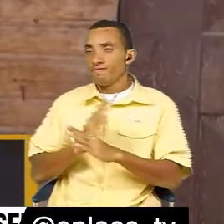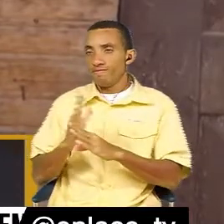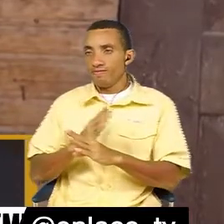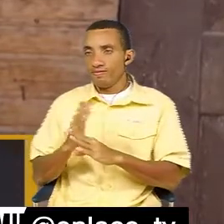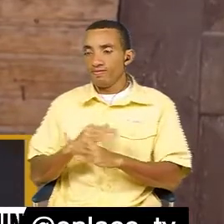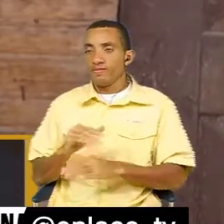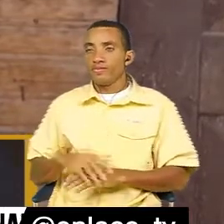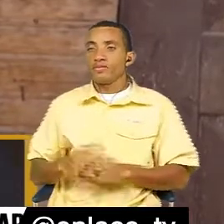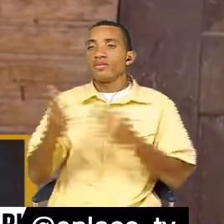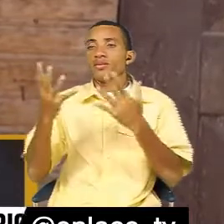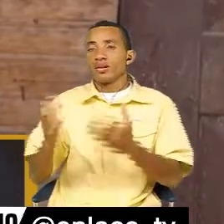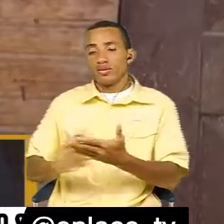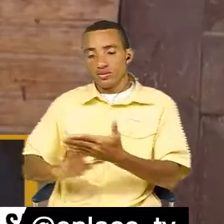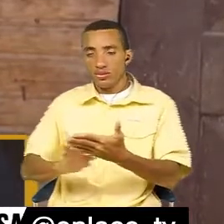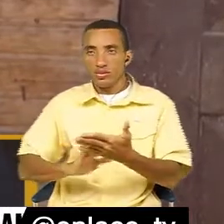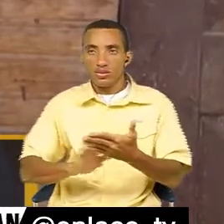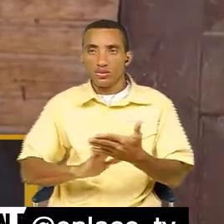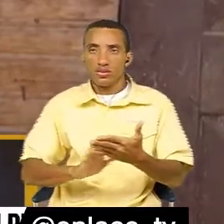y queremos es